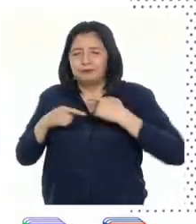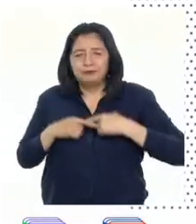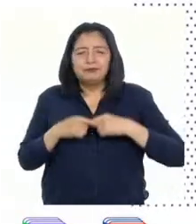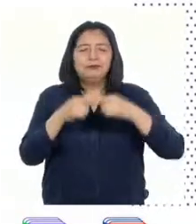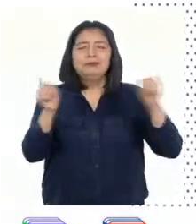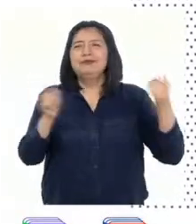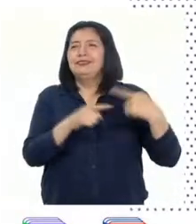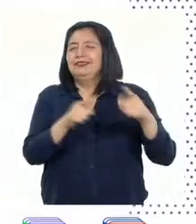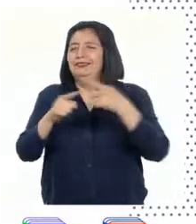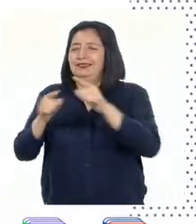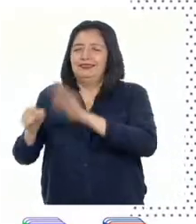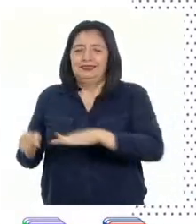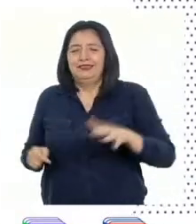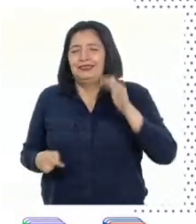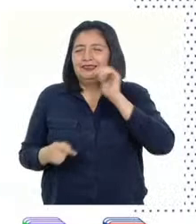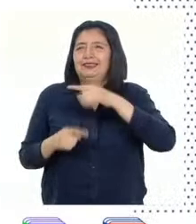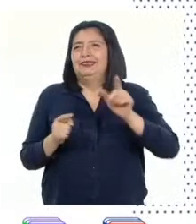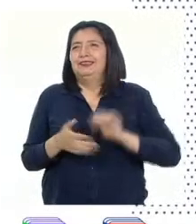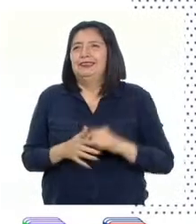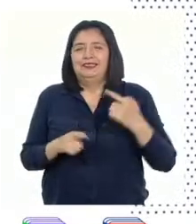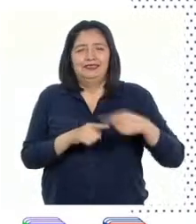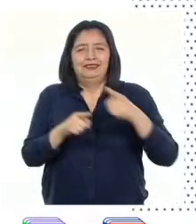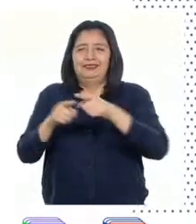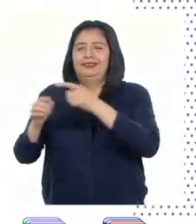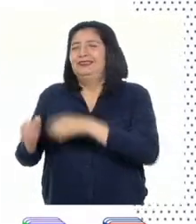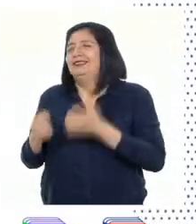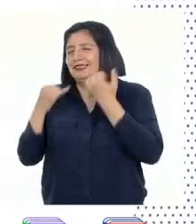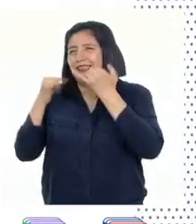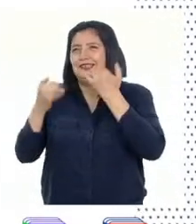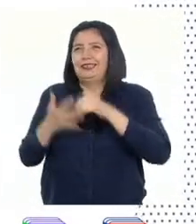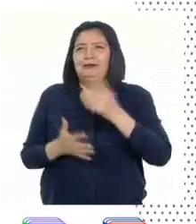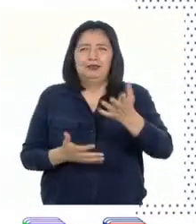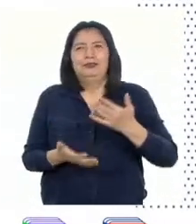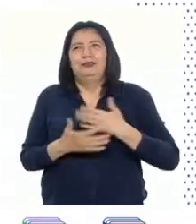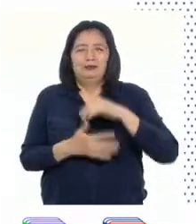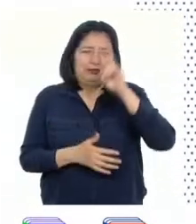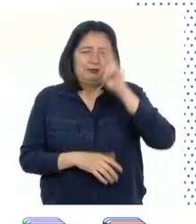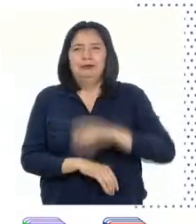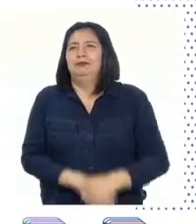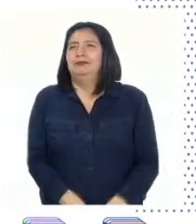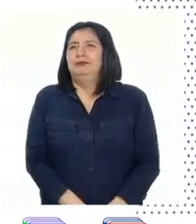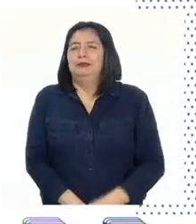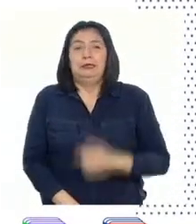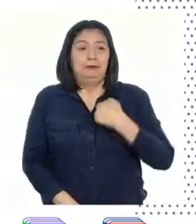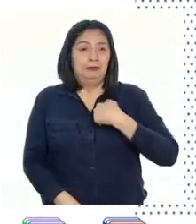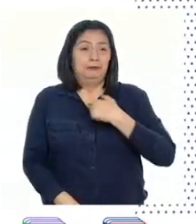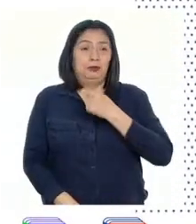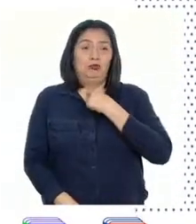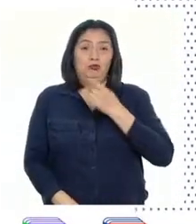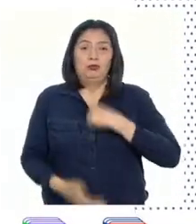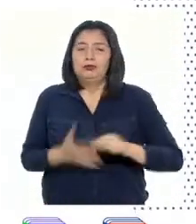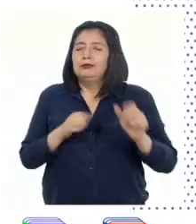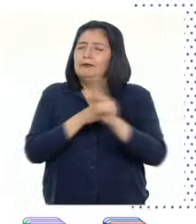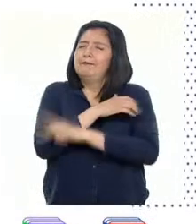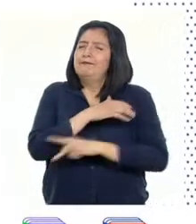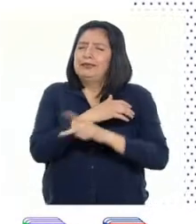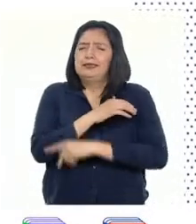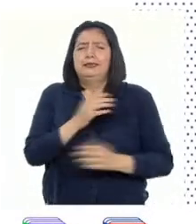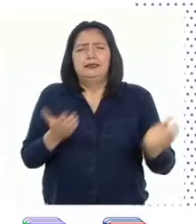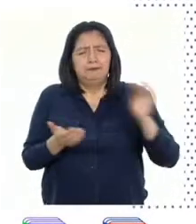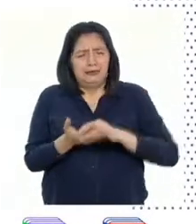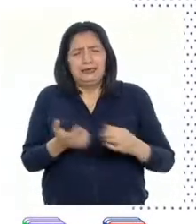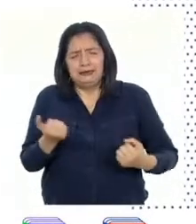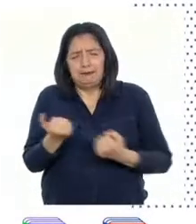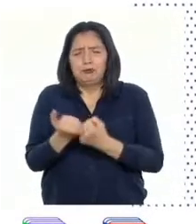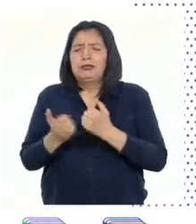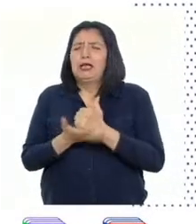mensaje de los diferentes niños y niñas en las diferentes lenguas de nuestro querido Perú. Me gustaría tener un país más